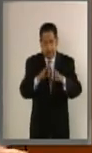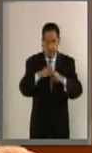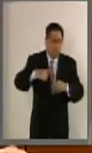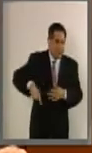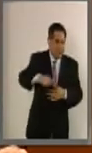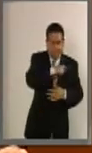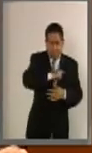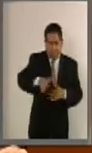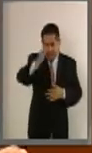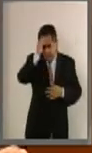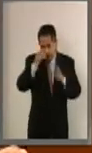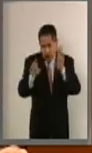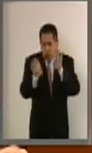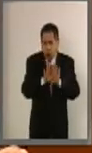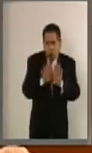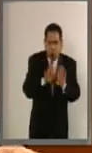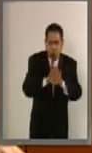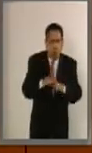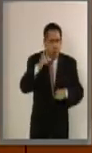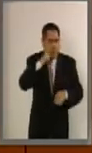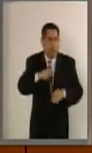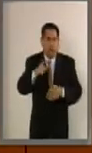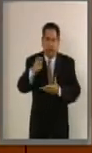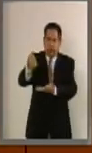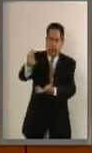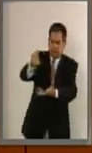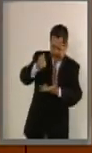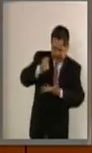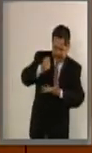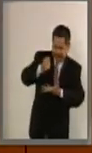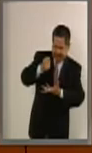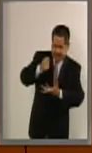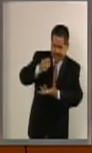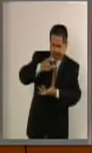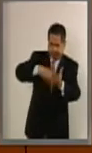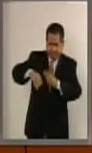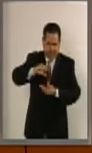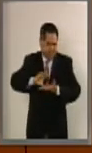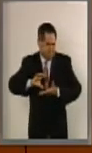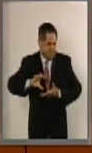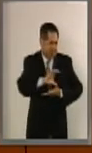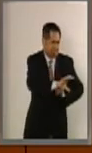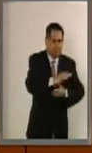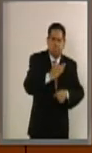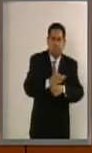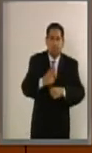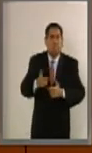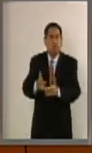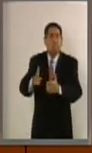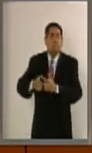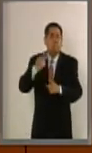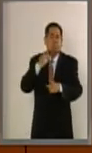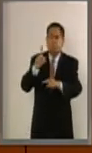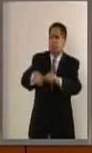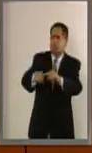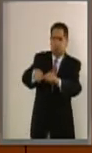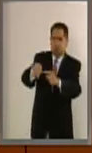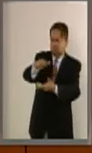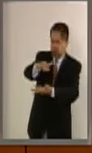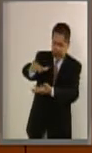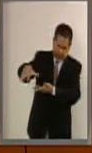acuerdo para suprimir el financiamiento público a todos los partidos